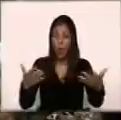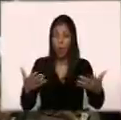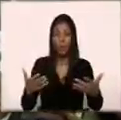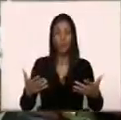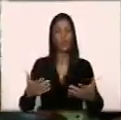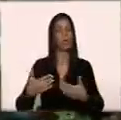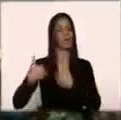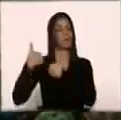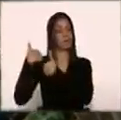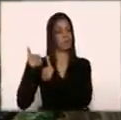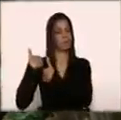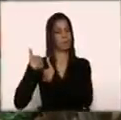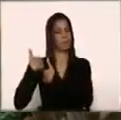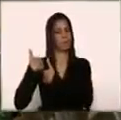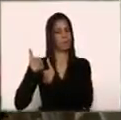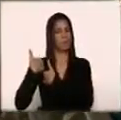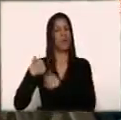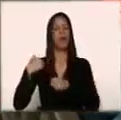con gallardía